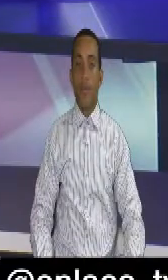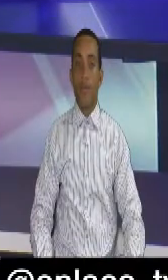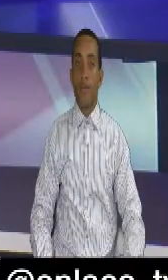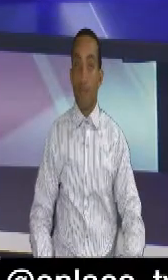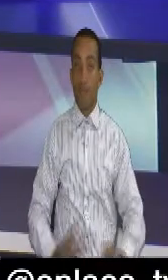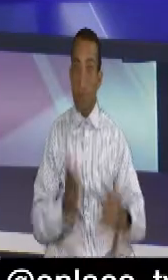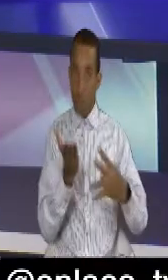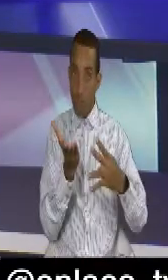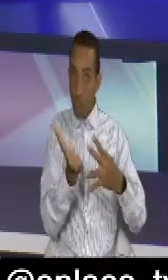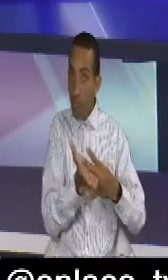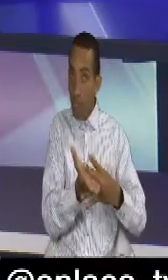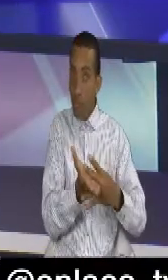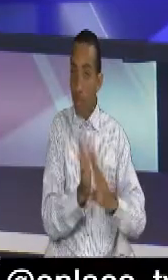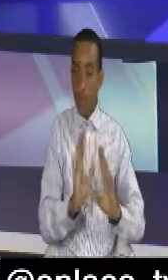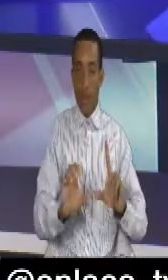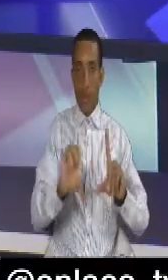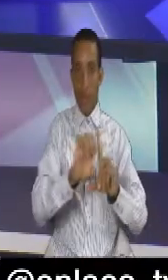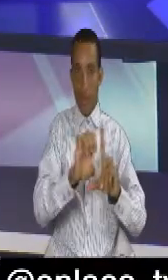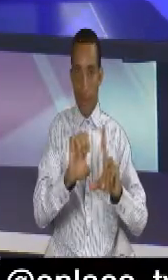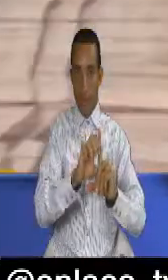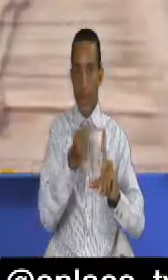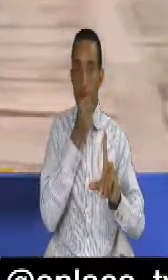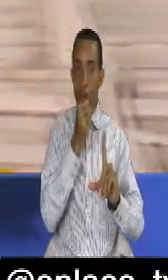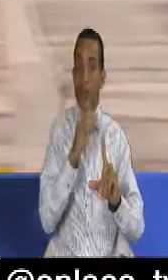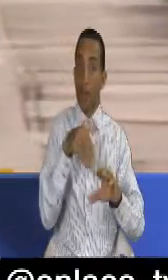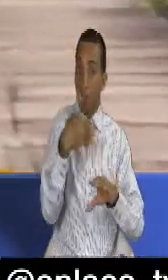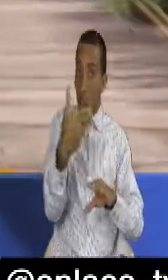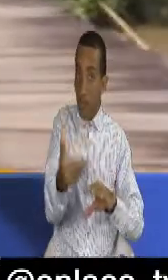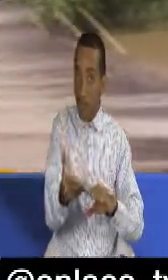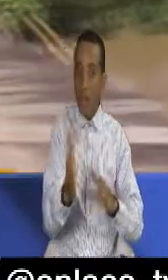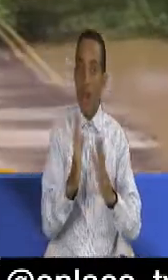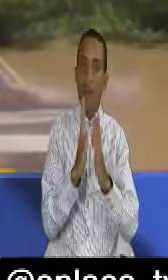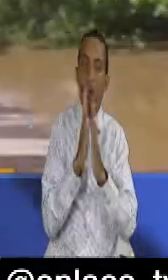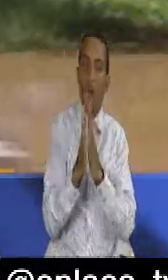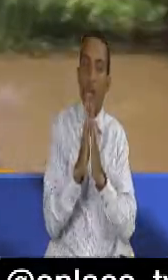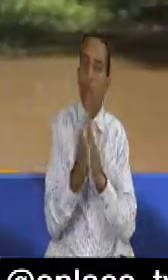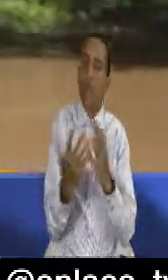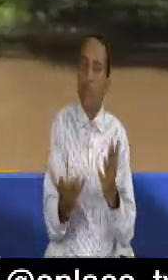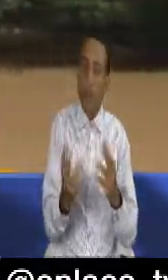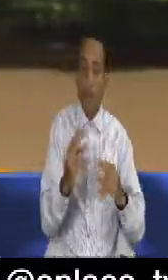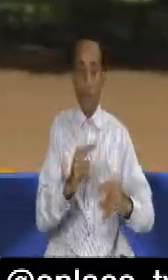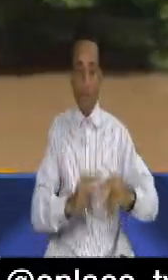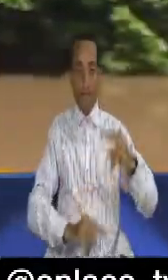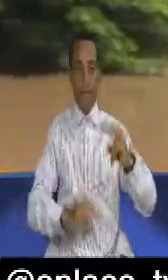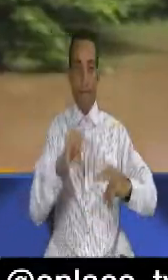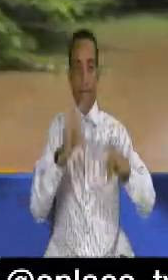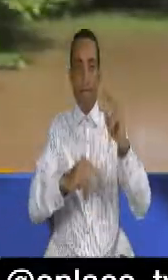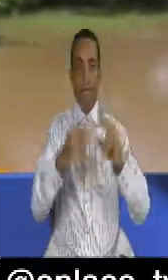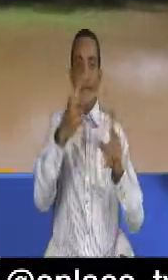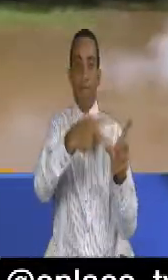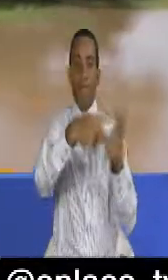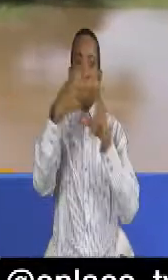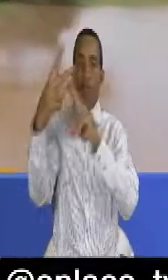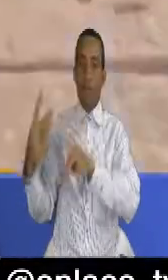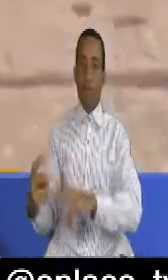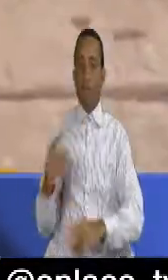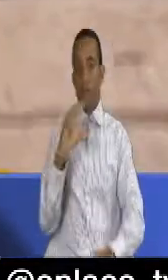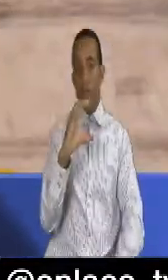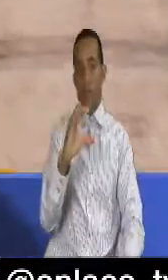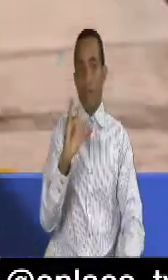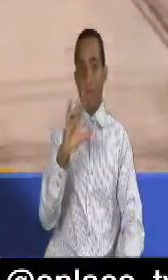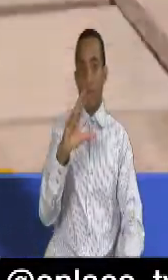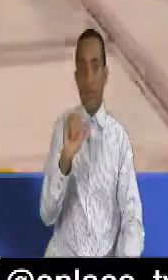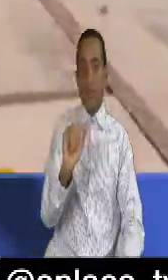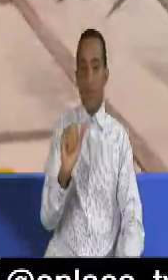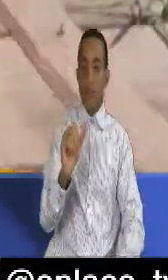Hacemos una pausa aquí en Enlace Noticias. Al regresar, espera información sobre la construcción del puente de la Cira que se adelanta en la vereda